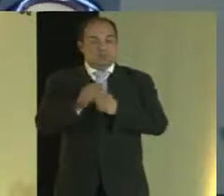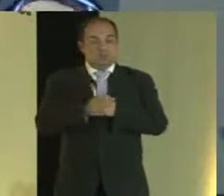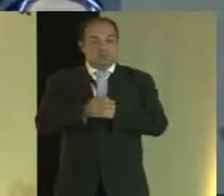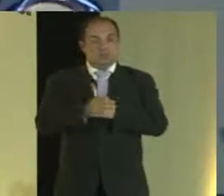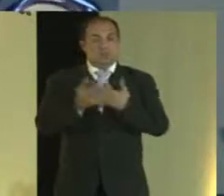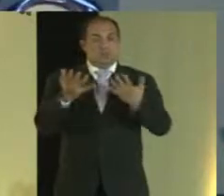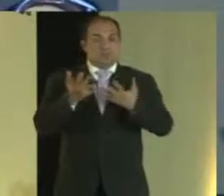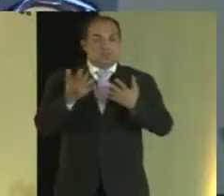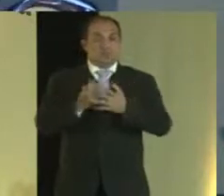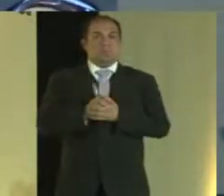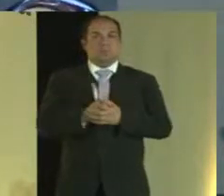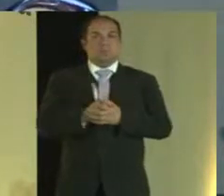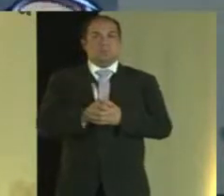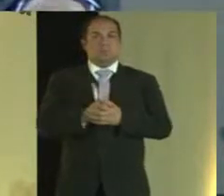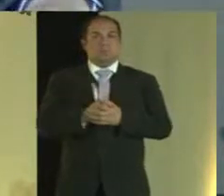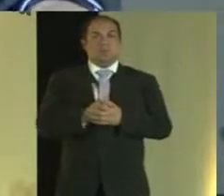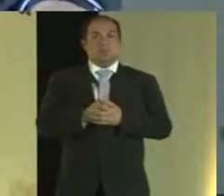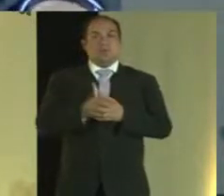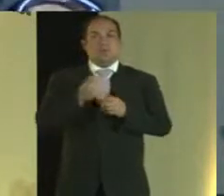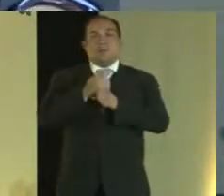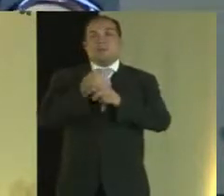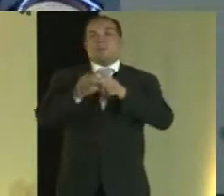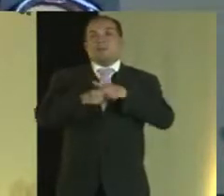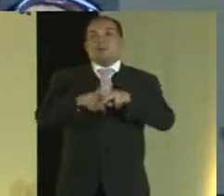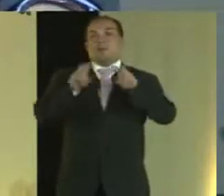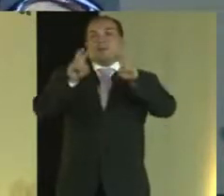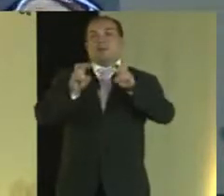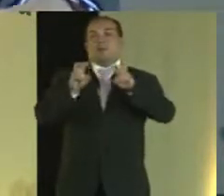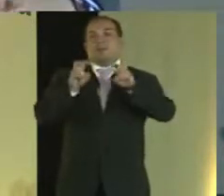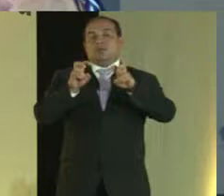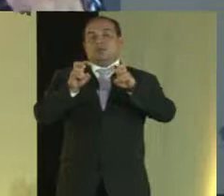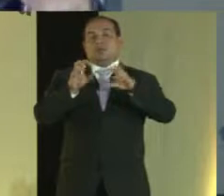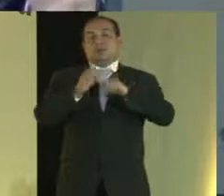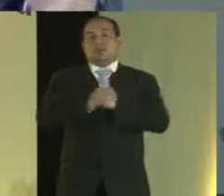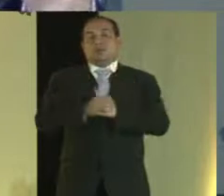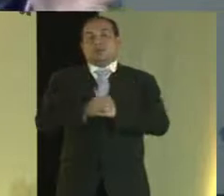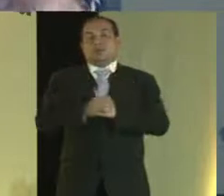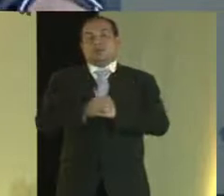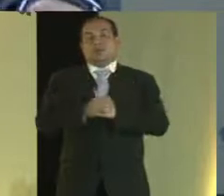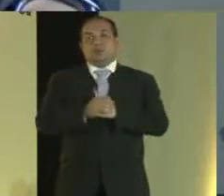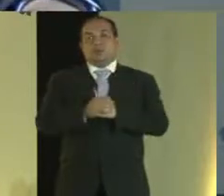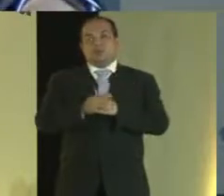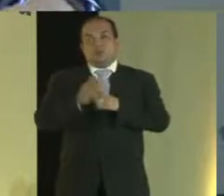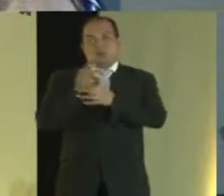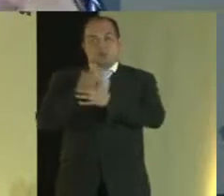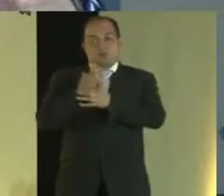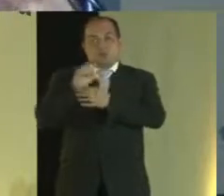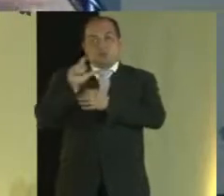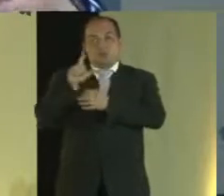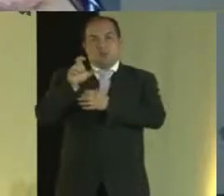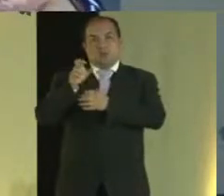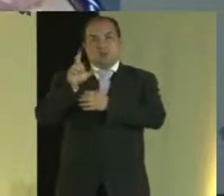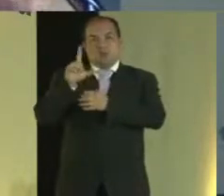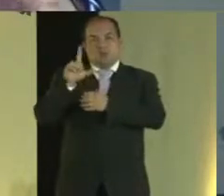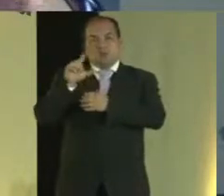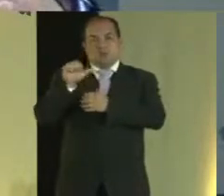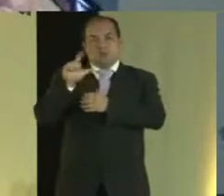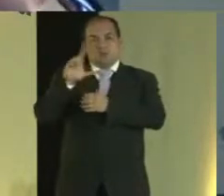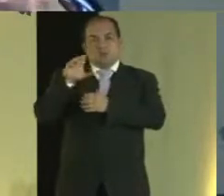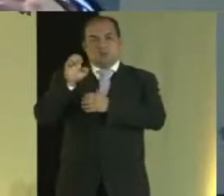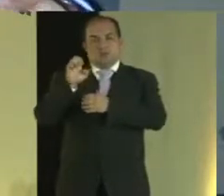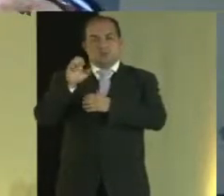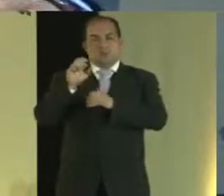que se han hecho. Empezaría por el asunto de que ya lo mencionó Alex, pero hay que